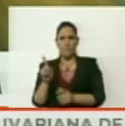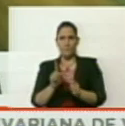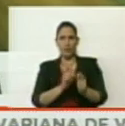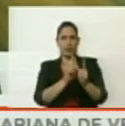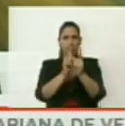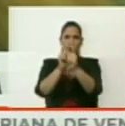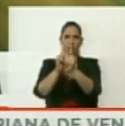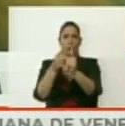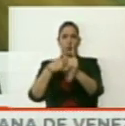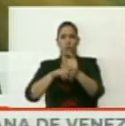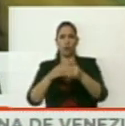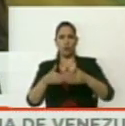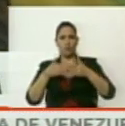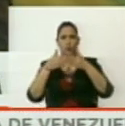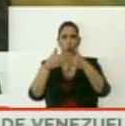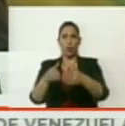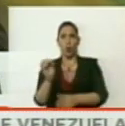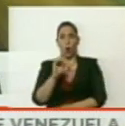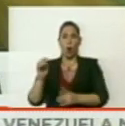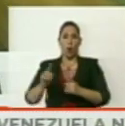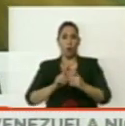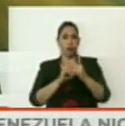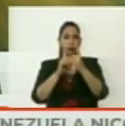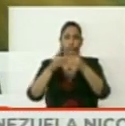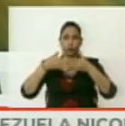buques, o los buques que traen a Venezuela,